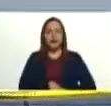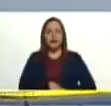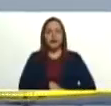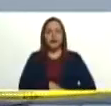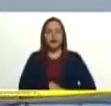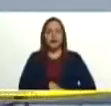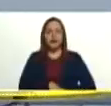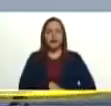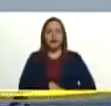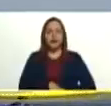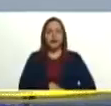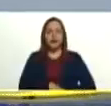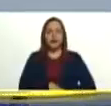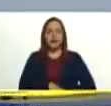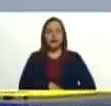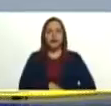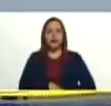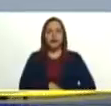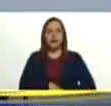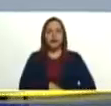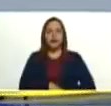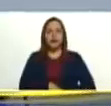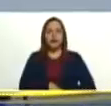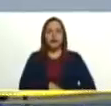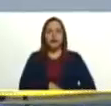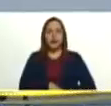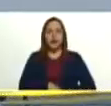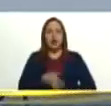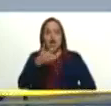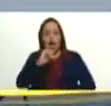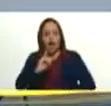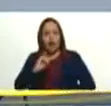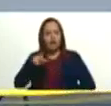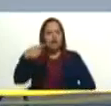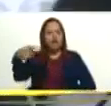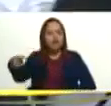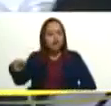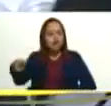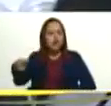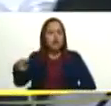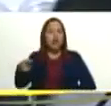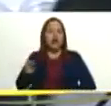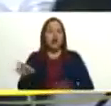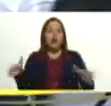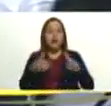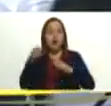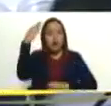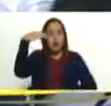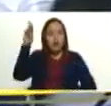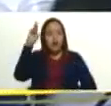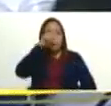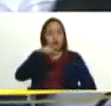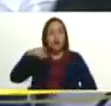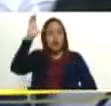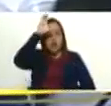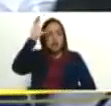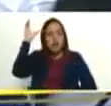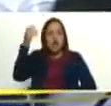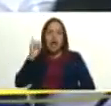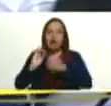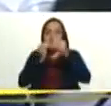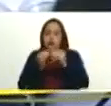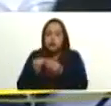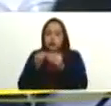We were to have a meeting in Mexico, foreign ministers, va a haber una reunión en México con cancilleres. Se está preparando esa